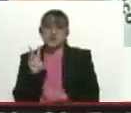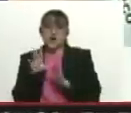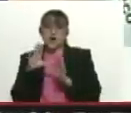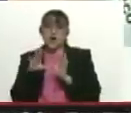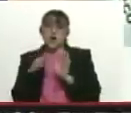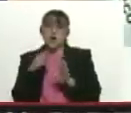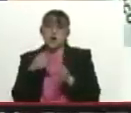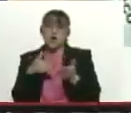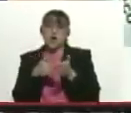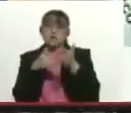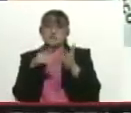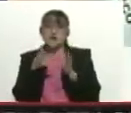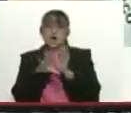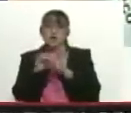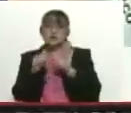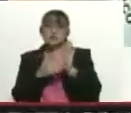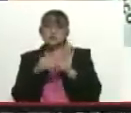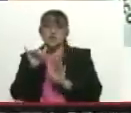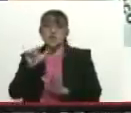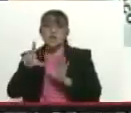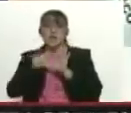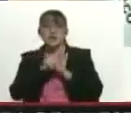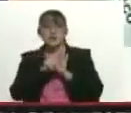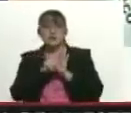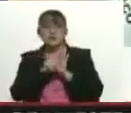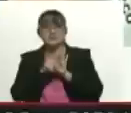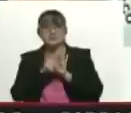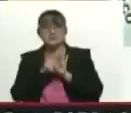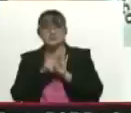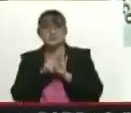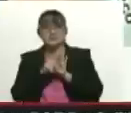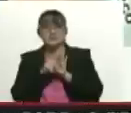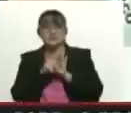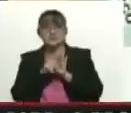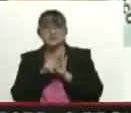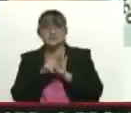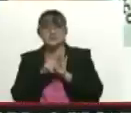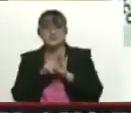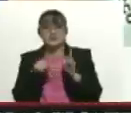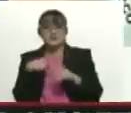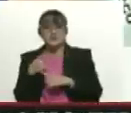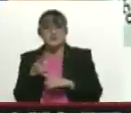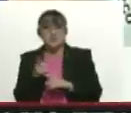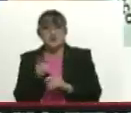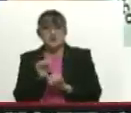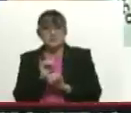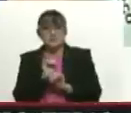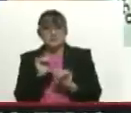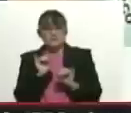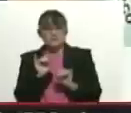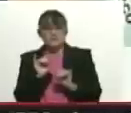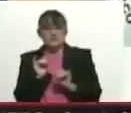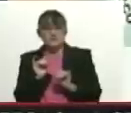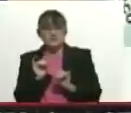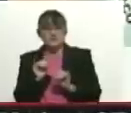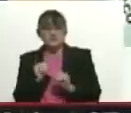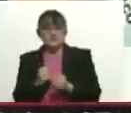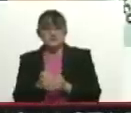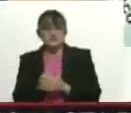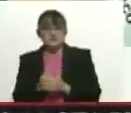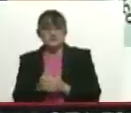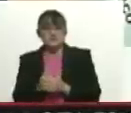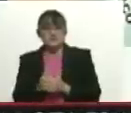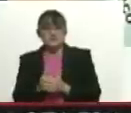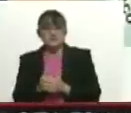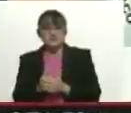la ley, inclusive luego de haberse producido, nada más y nada menos que